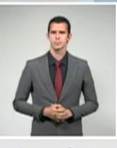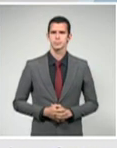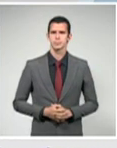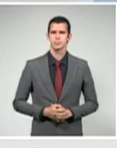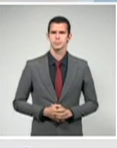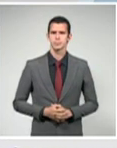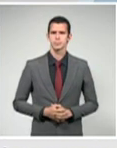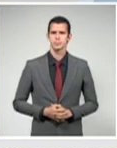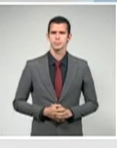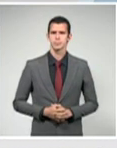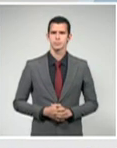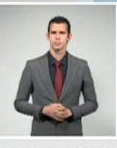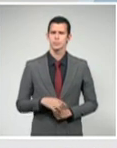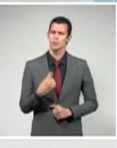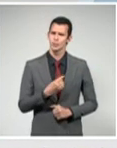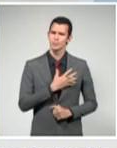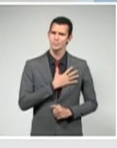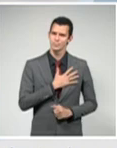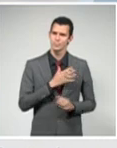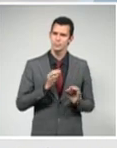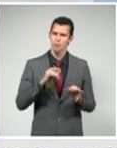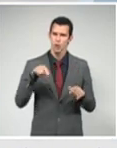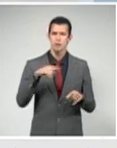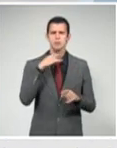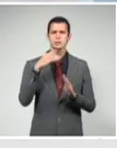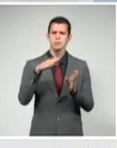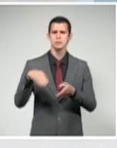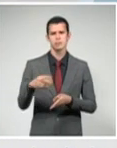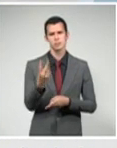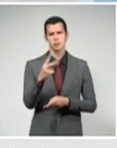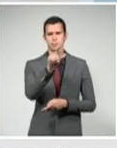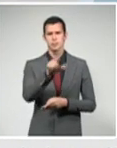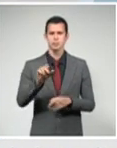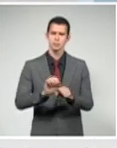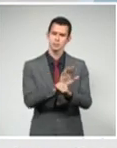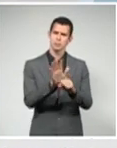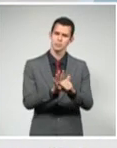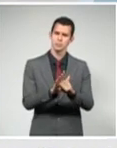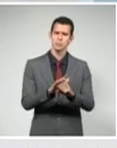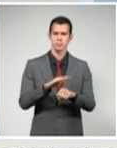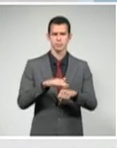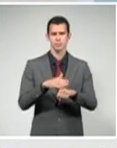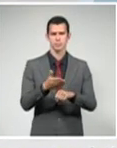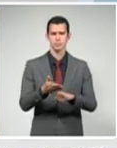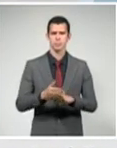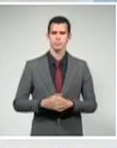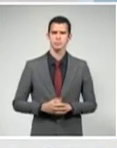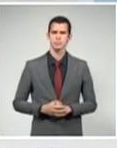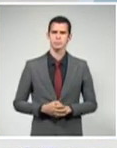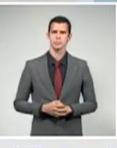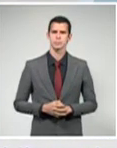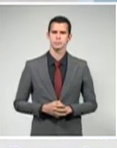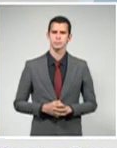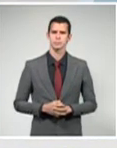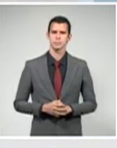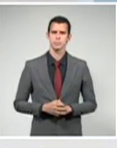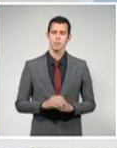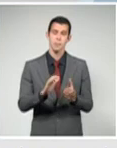el fallecimiento de 2 personas en Cuba con COVID-19, y ya se acumulan